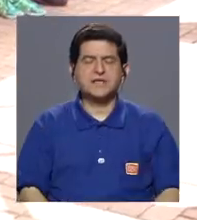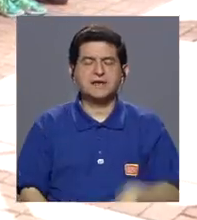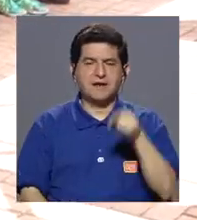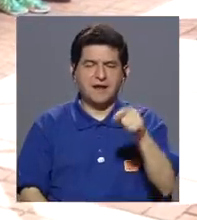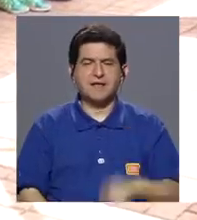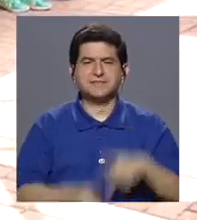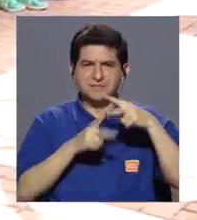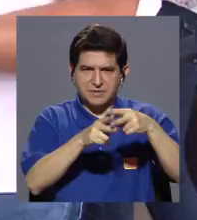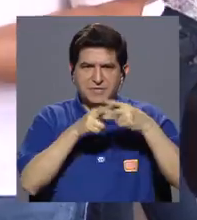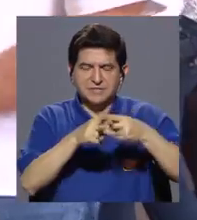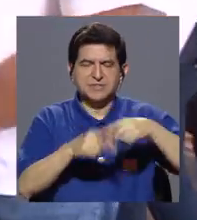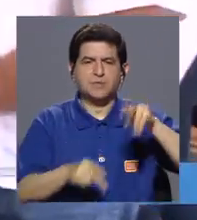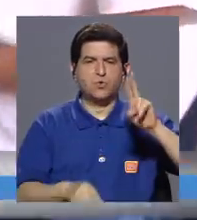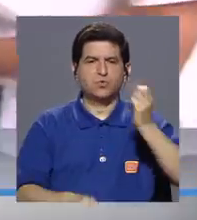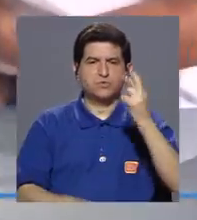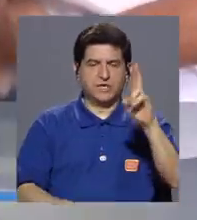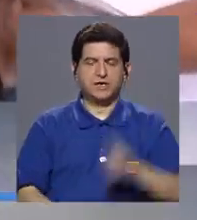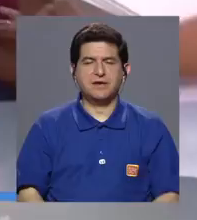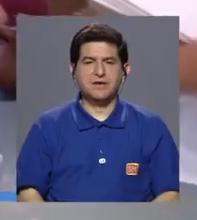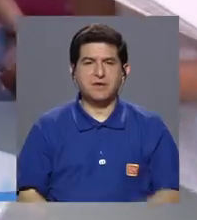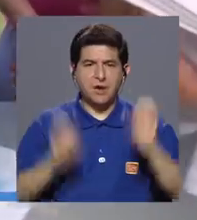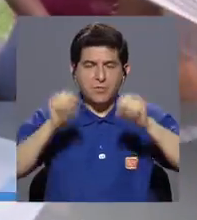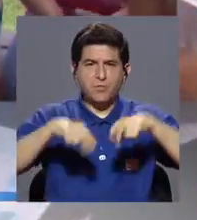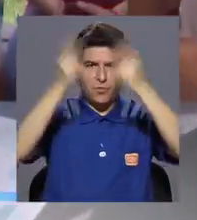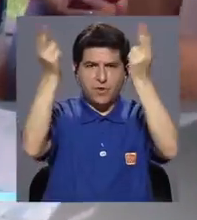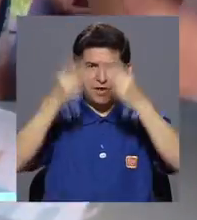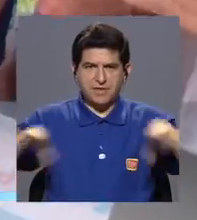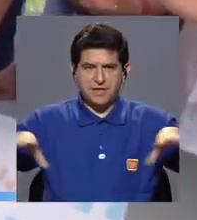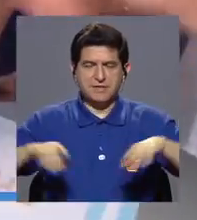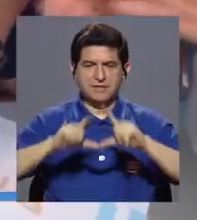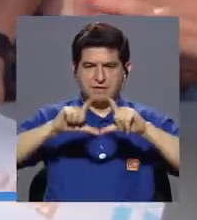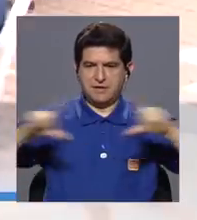UCR. Para mayor información puede visitar el sitio